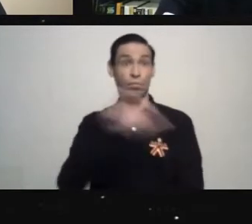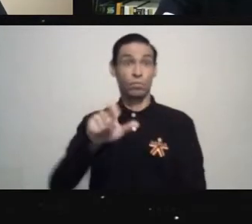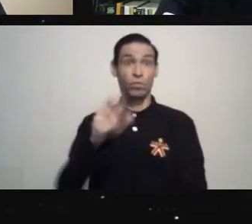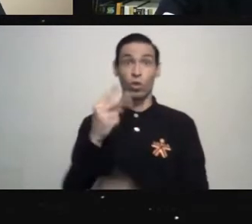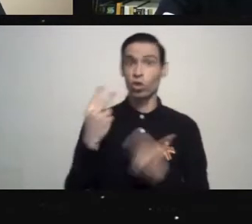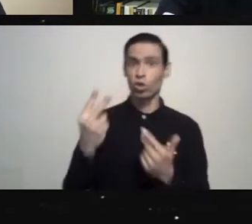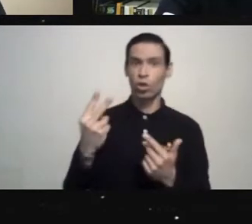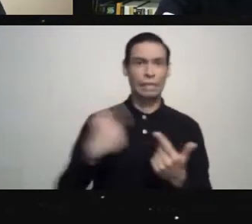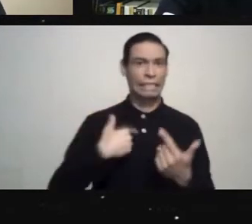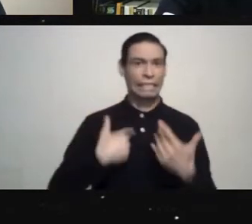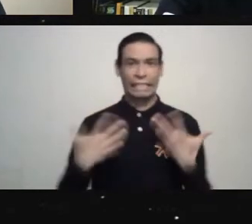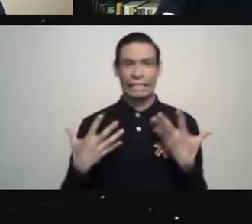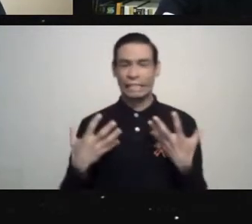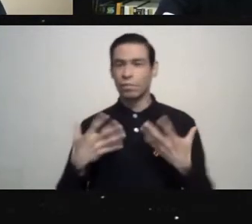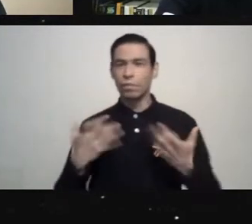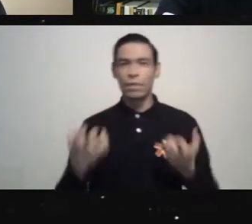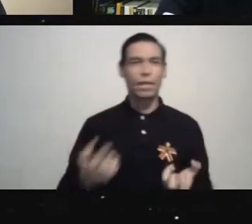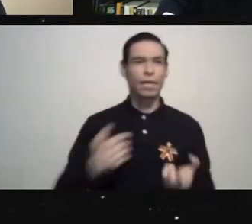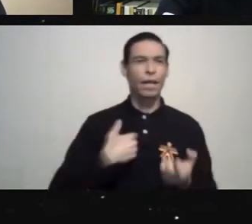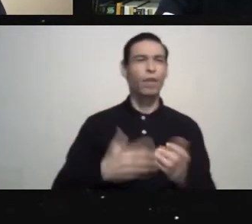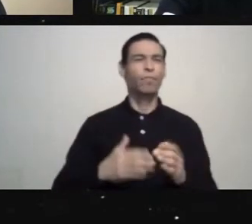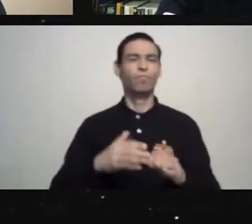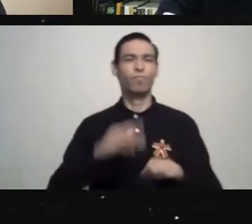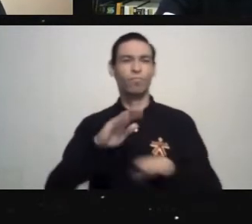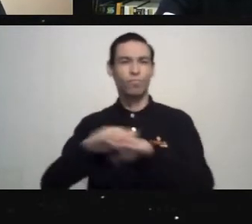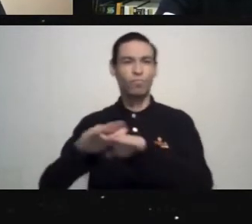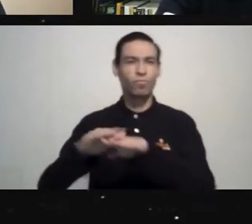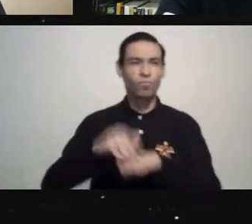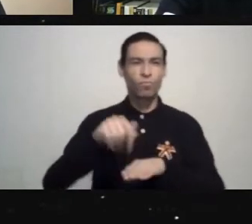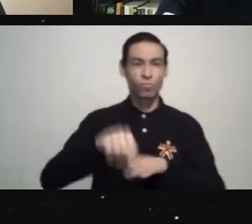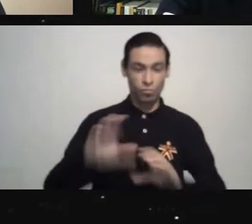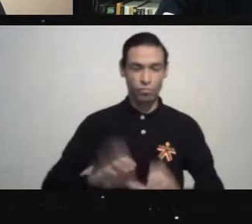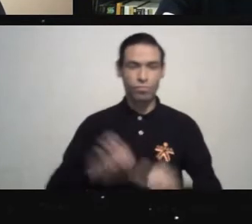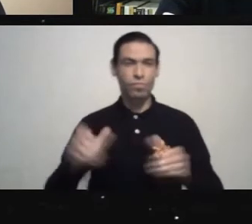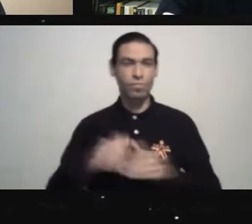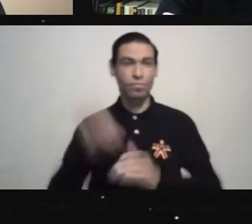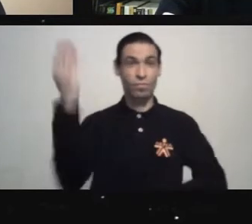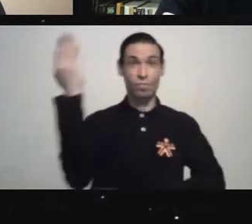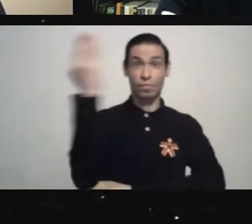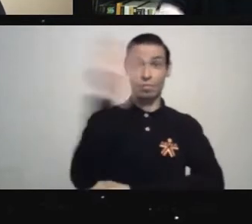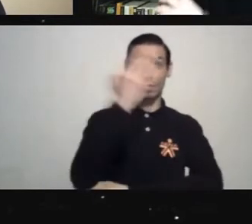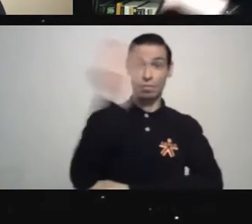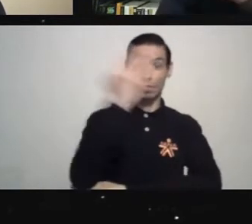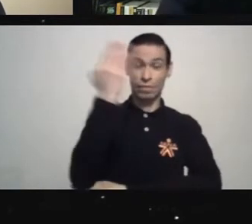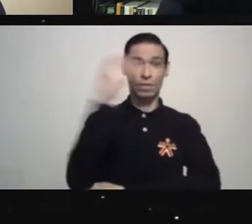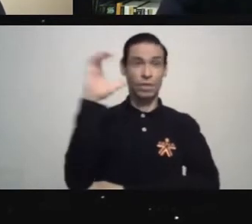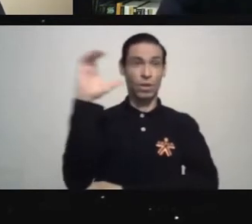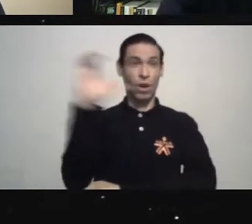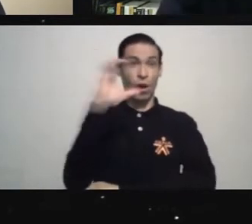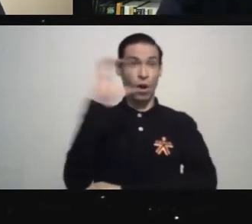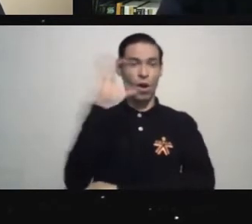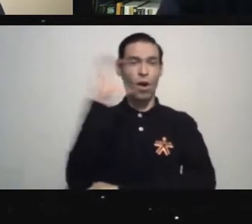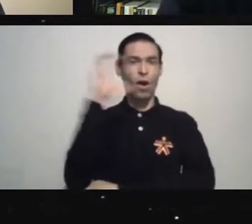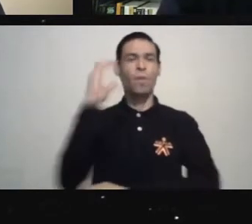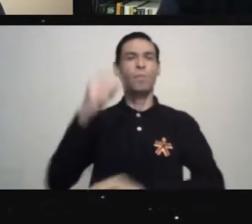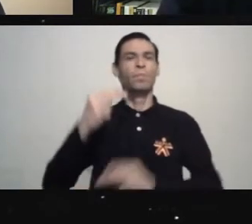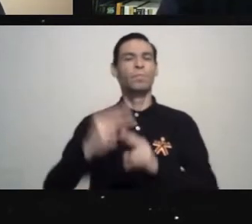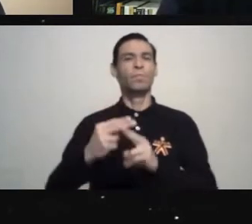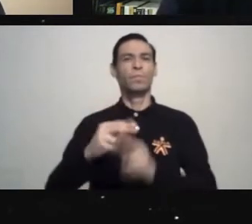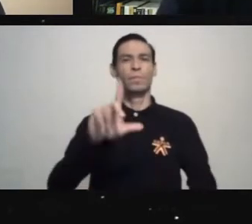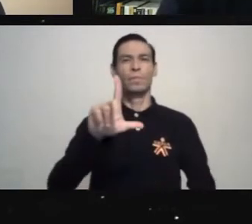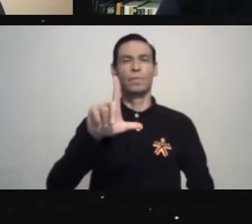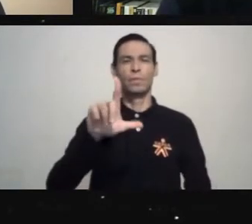aguanto de decir la cuña que tenemos en sala de cine, película colombiana, Lavaperros, tal vez no en el